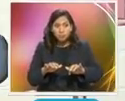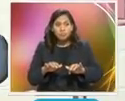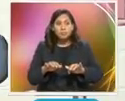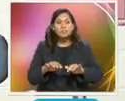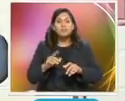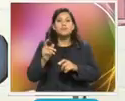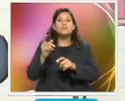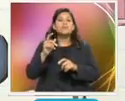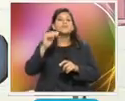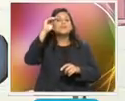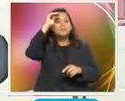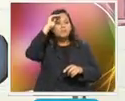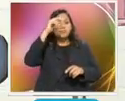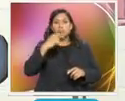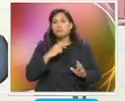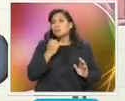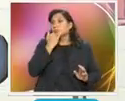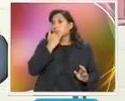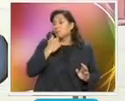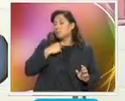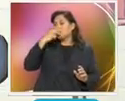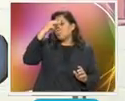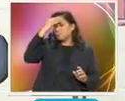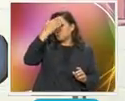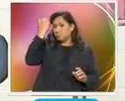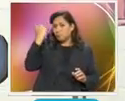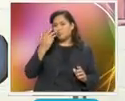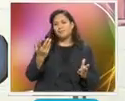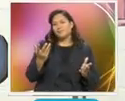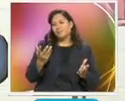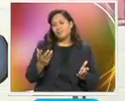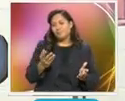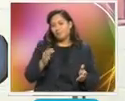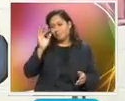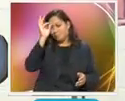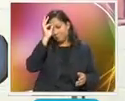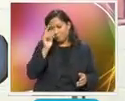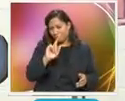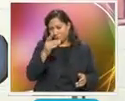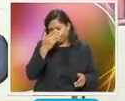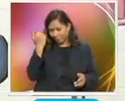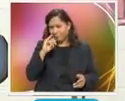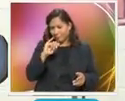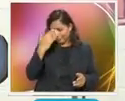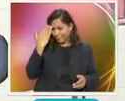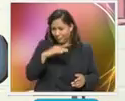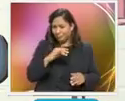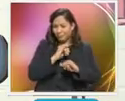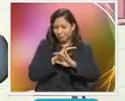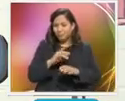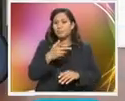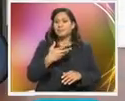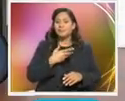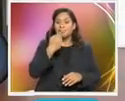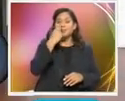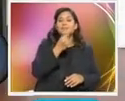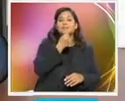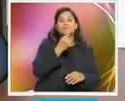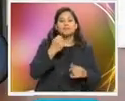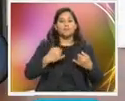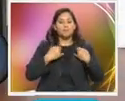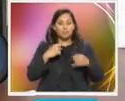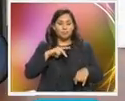bandera de que, bueno, pues es que yo no sabía, ¿no? Porque básicamente hoy, por ejemplo, para los niños, para los jóvenes, es